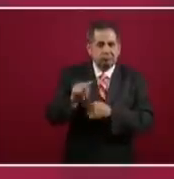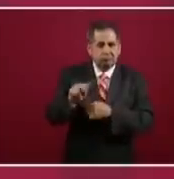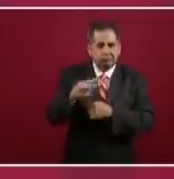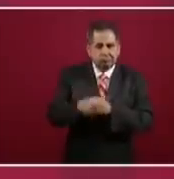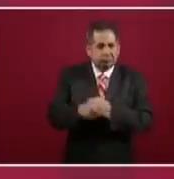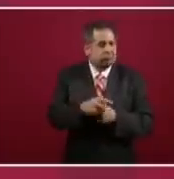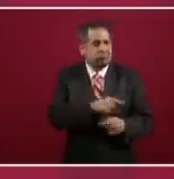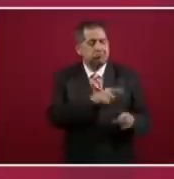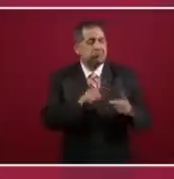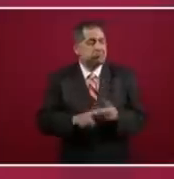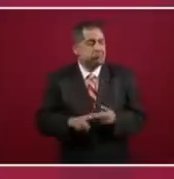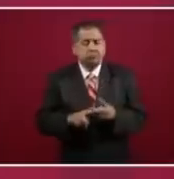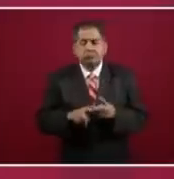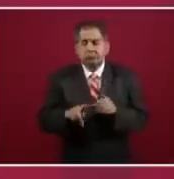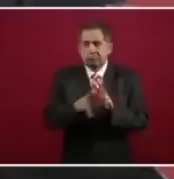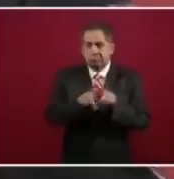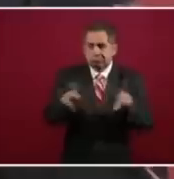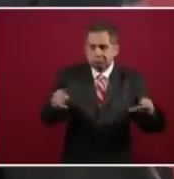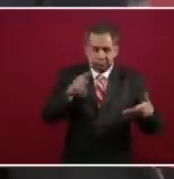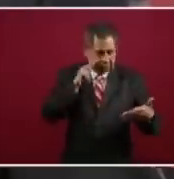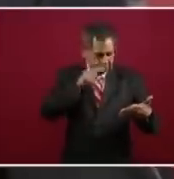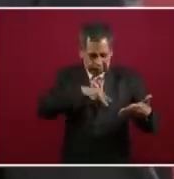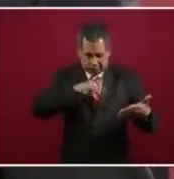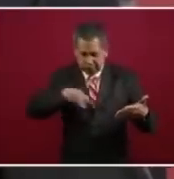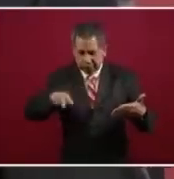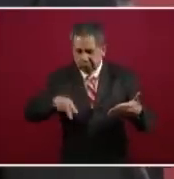vean los periódicos vean las columnas